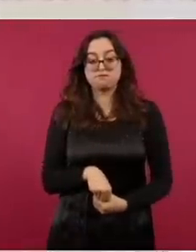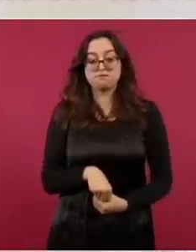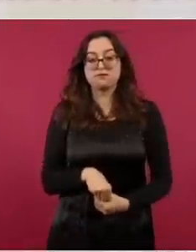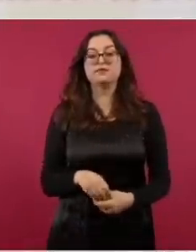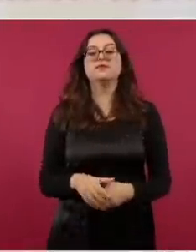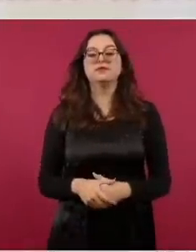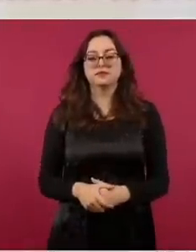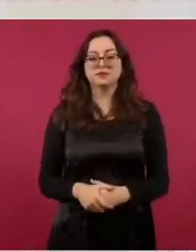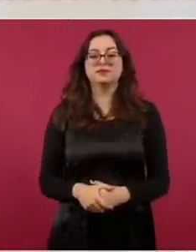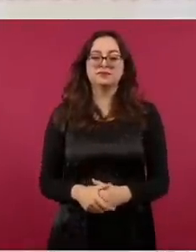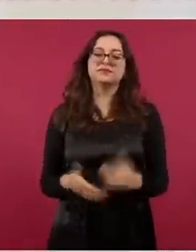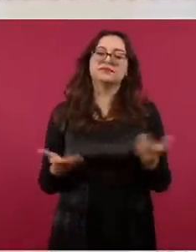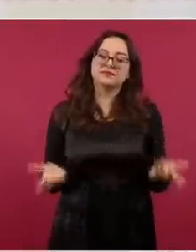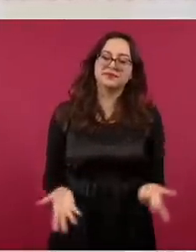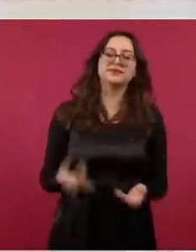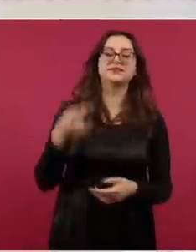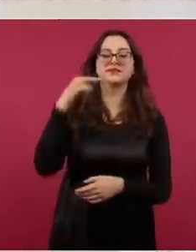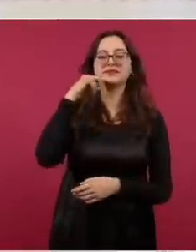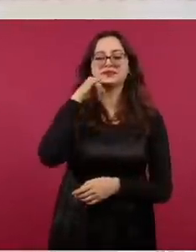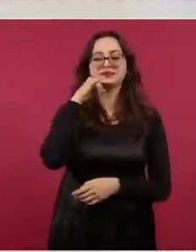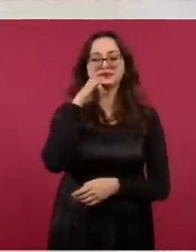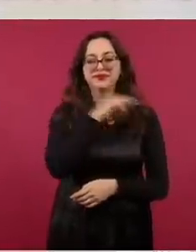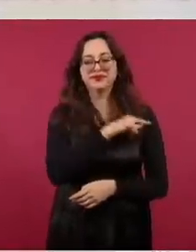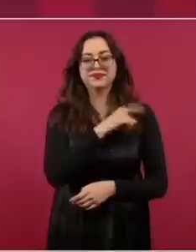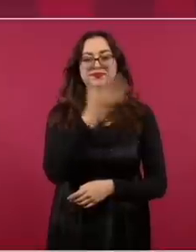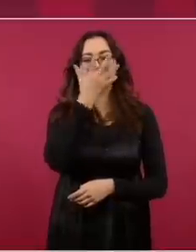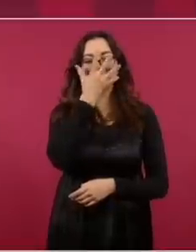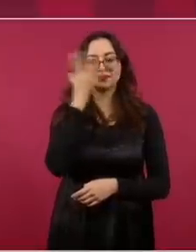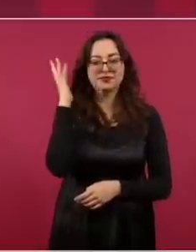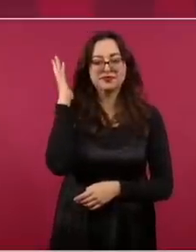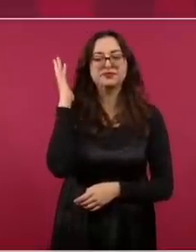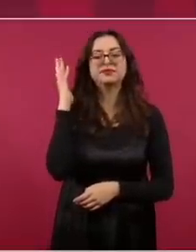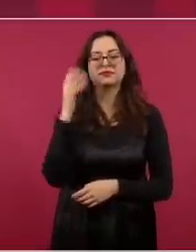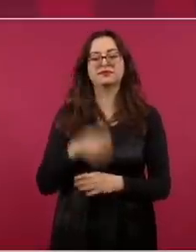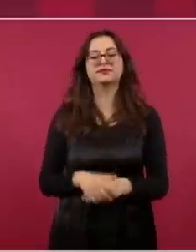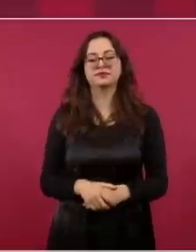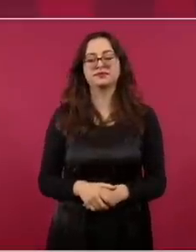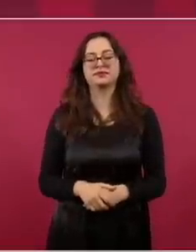con mucha hipocresía porque ya cuando este